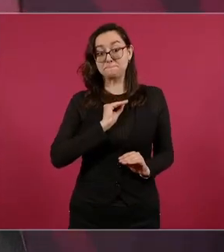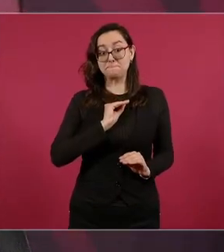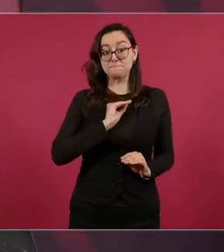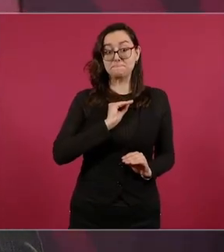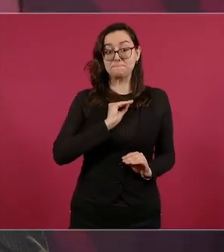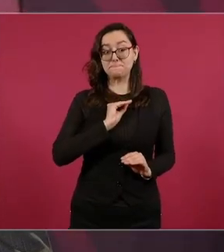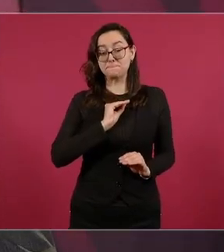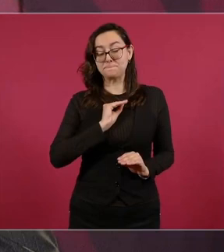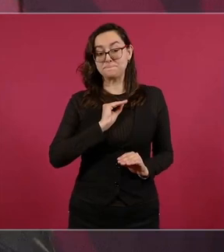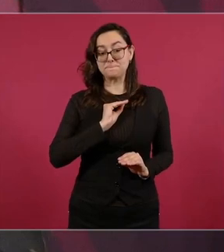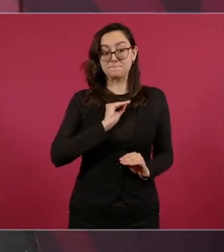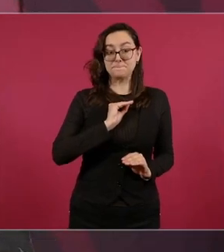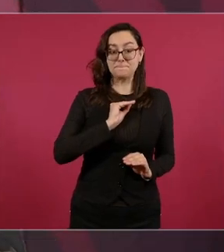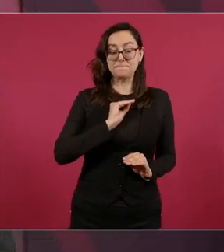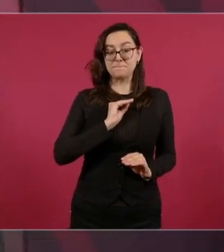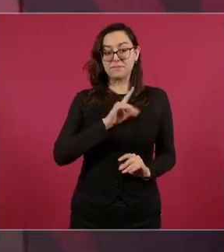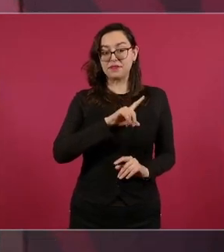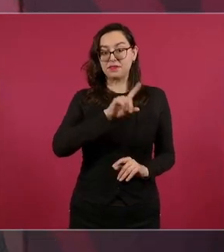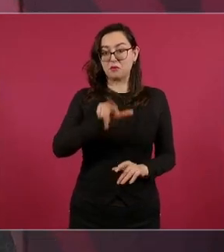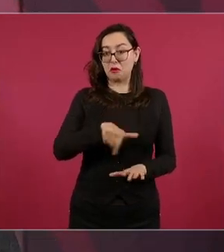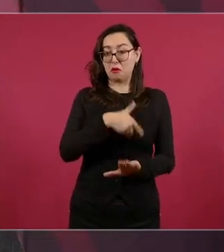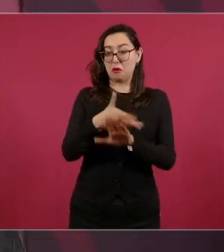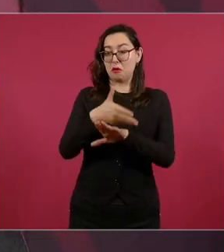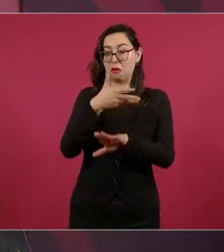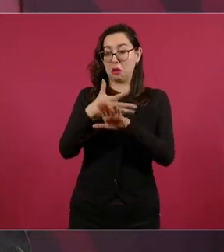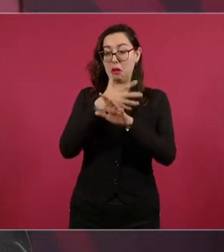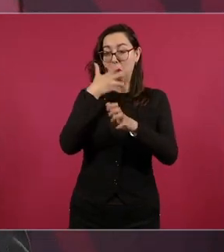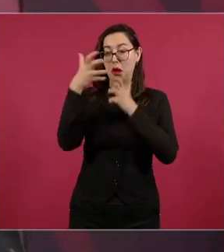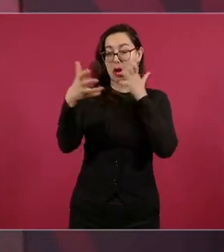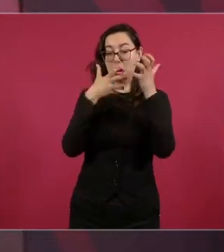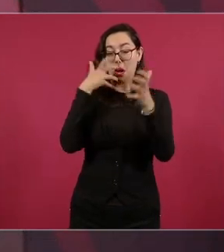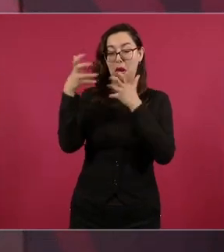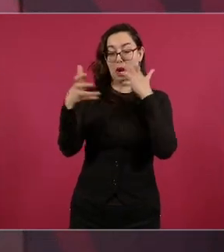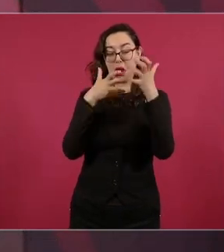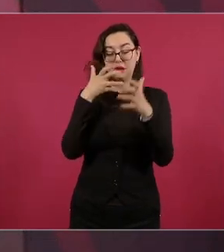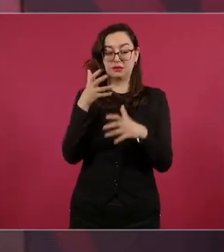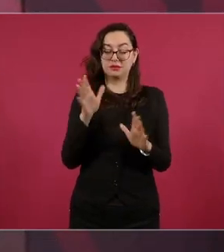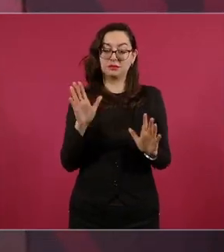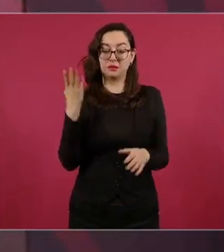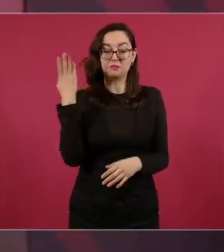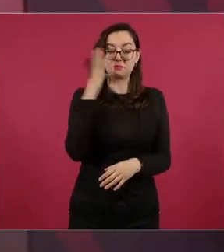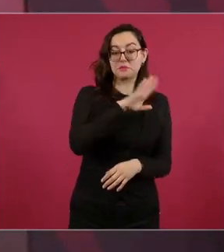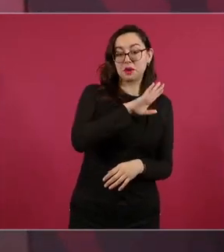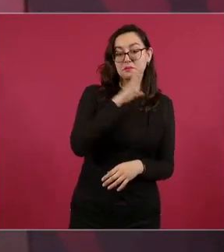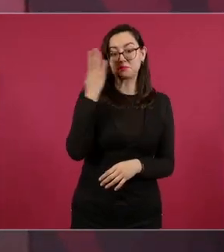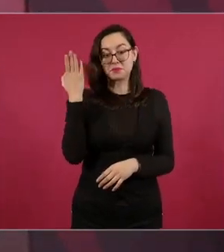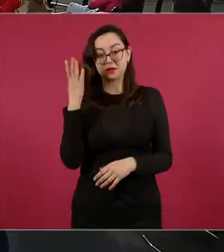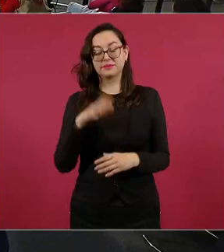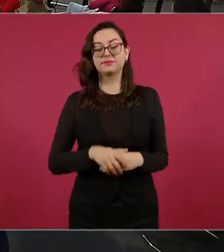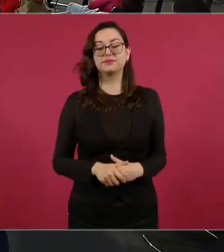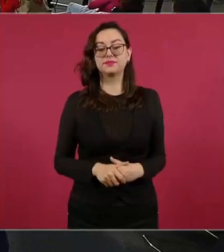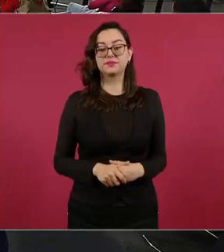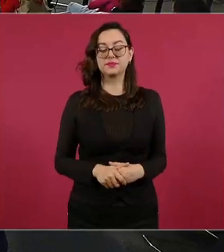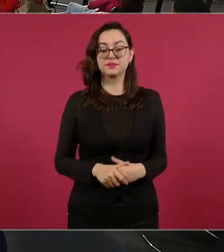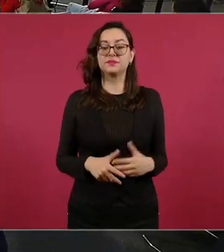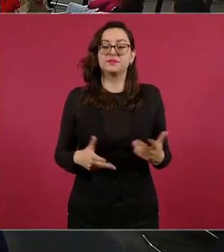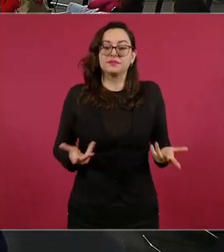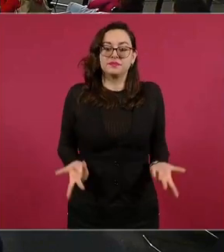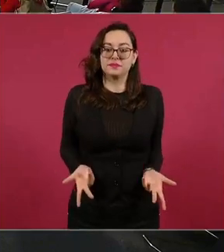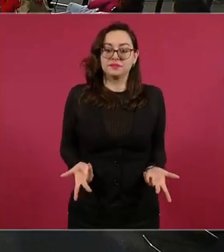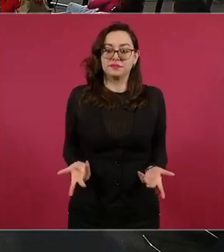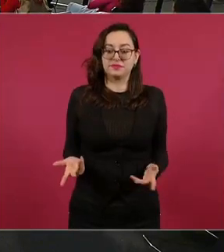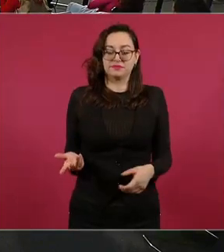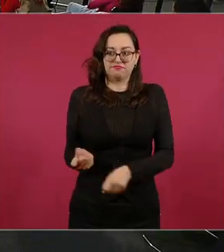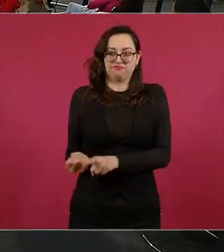y gritan como pregoneros cuando les conviene nada más para cerrar eso los golpean a